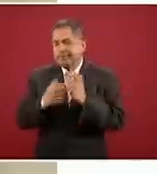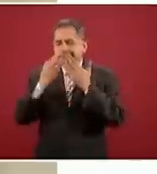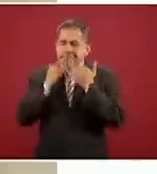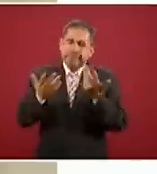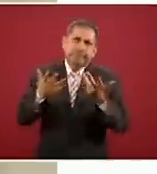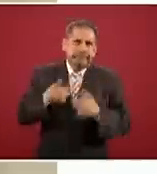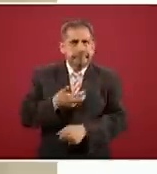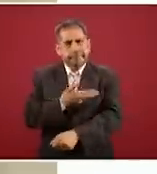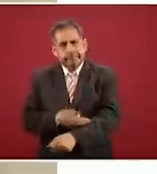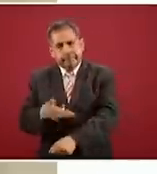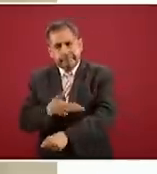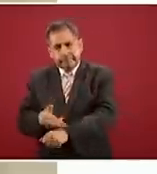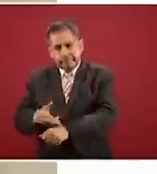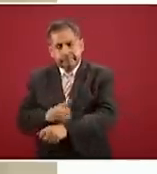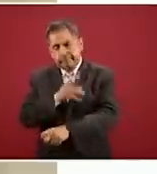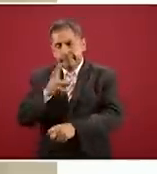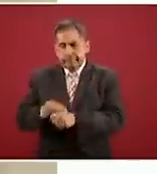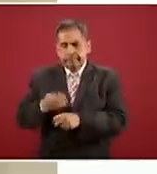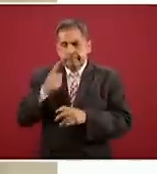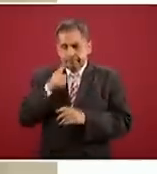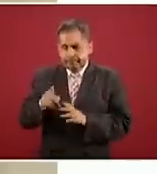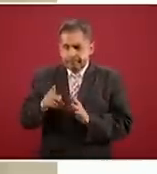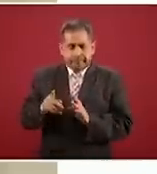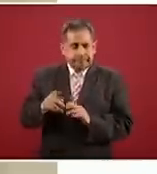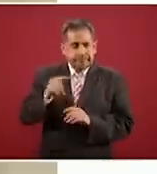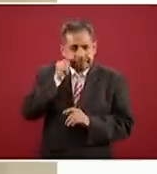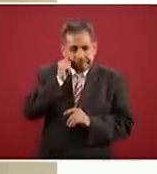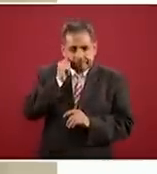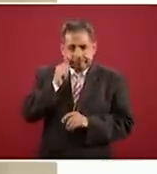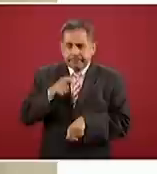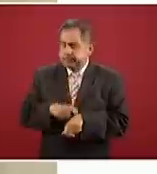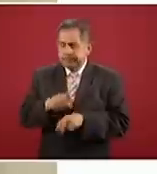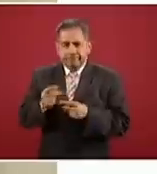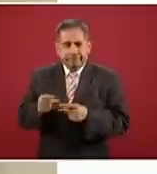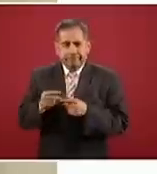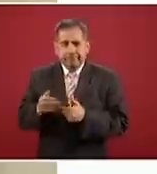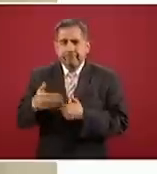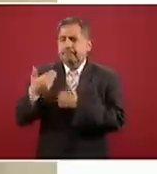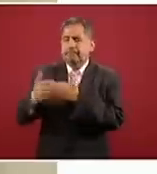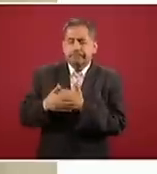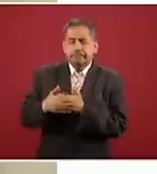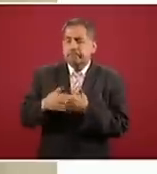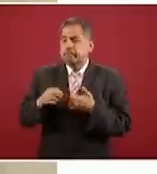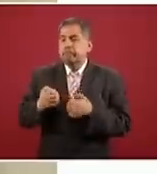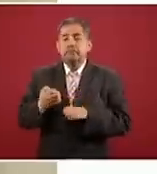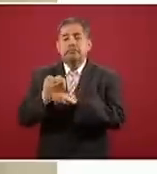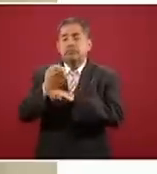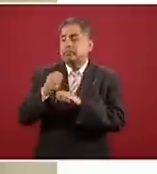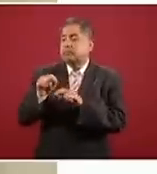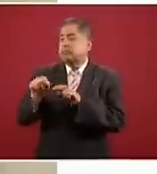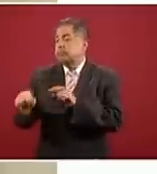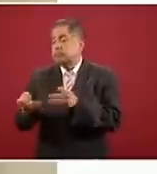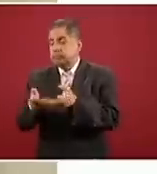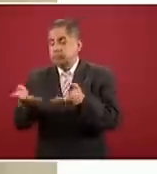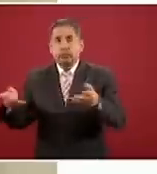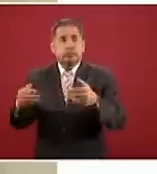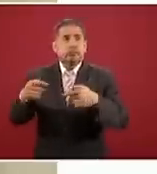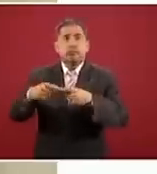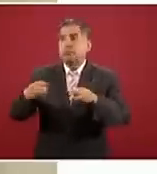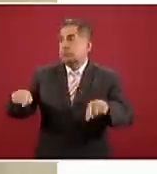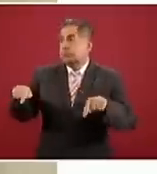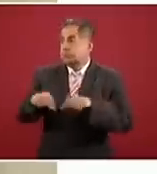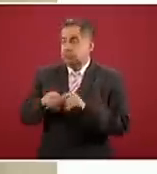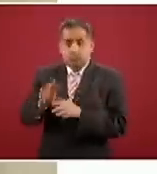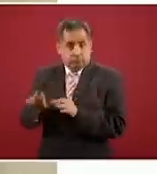todo se regularice y para no perder tiempo nos fuimos a los estados que ya tenían regularizado, ya